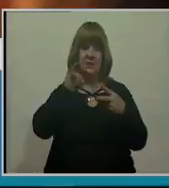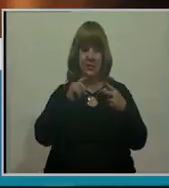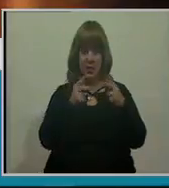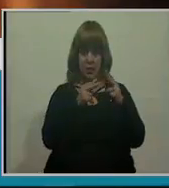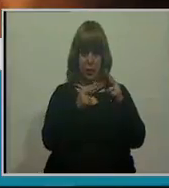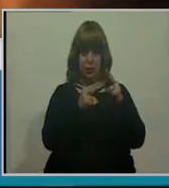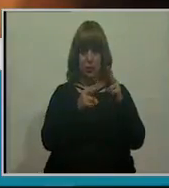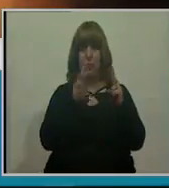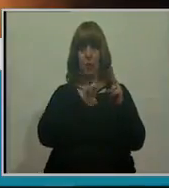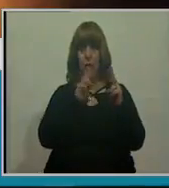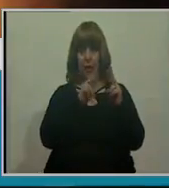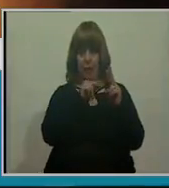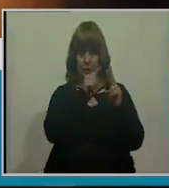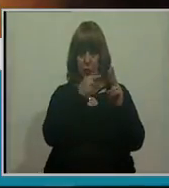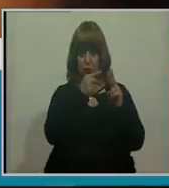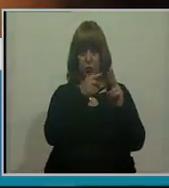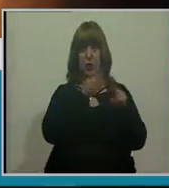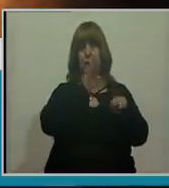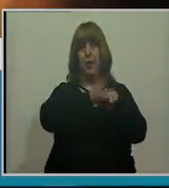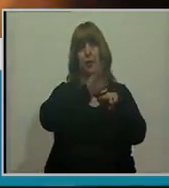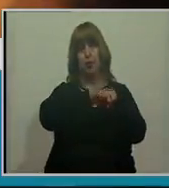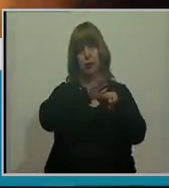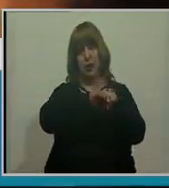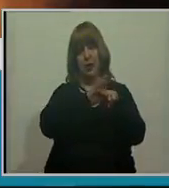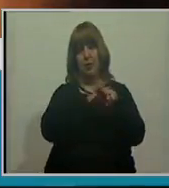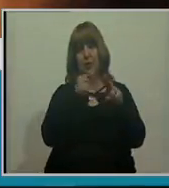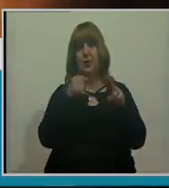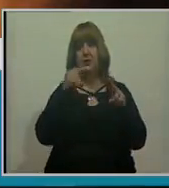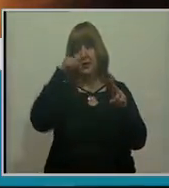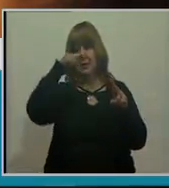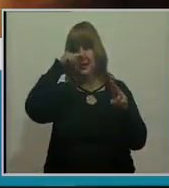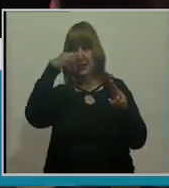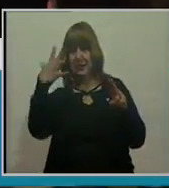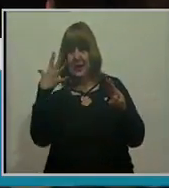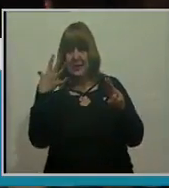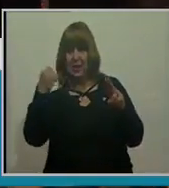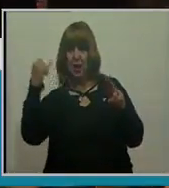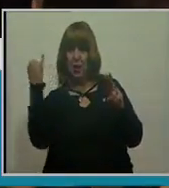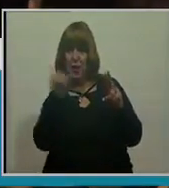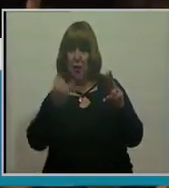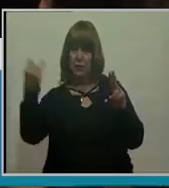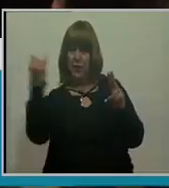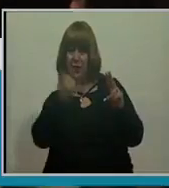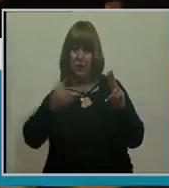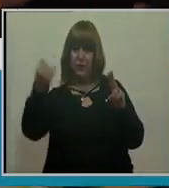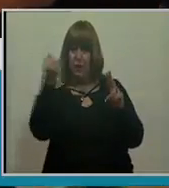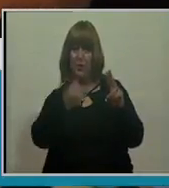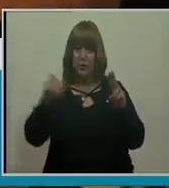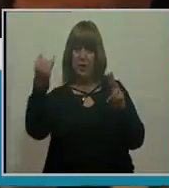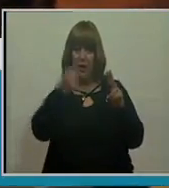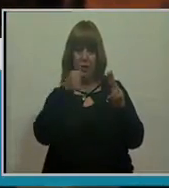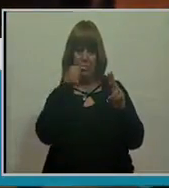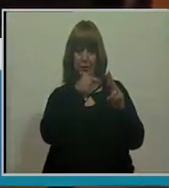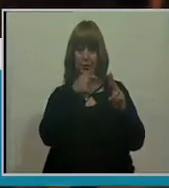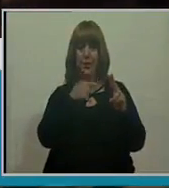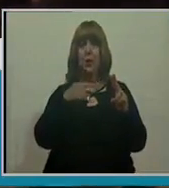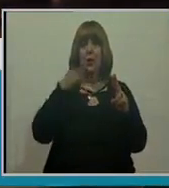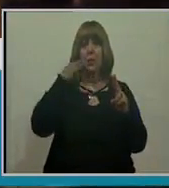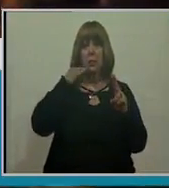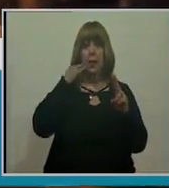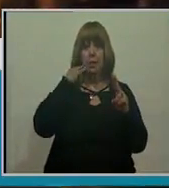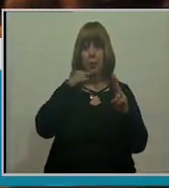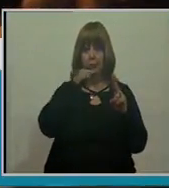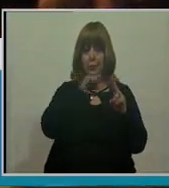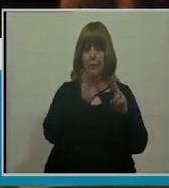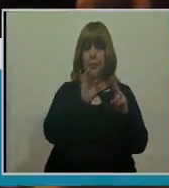al penal. Pesan sobre ellas al menos 75 denuncias. En cuanto a lo ocurrido en Maipú, no hay causa judicial porque finalmente